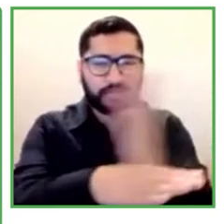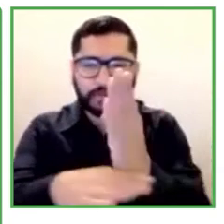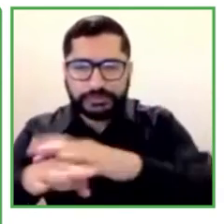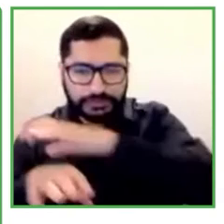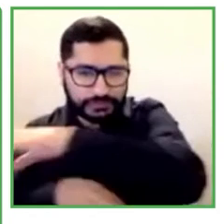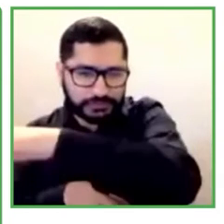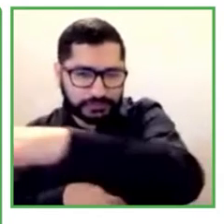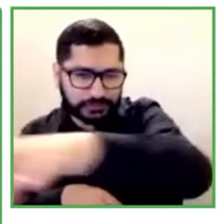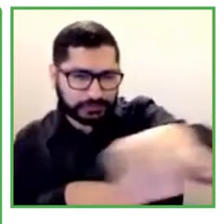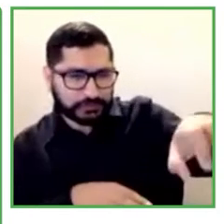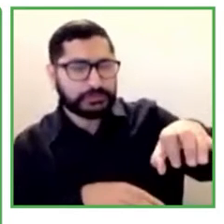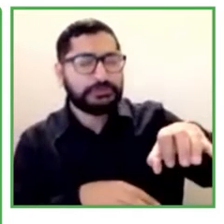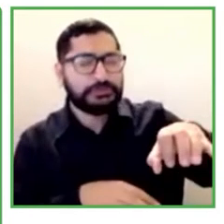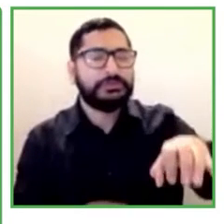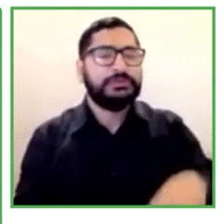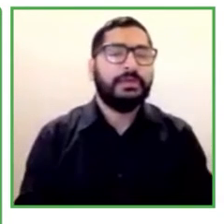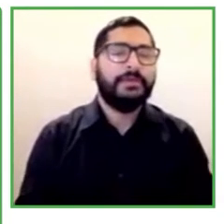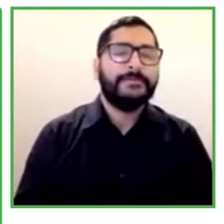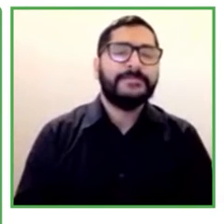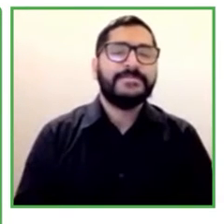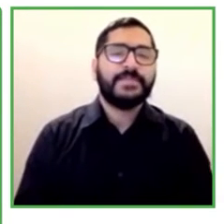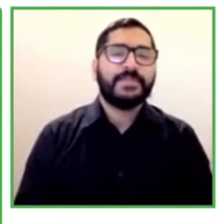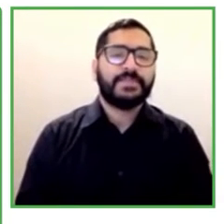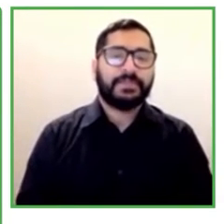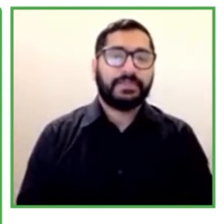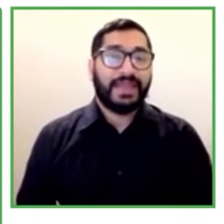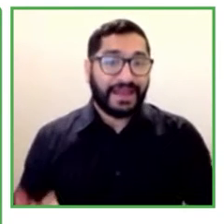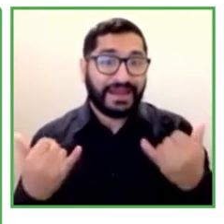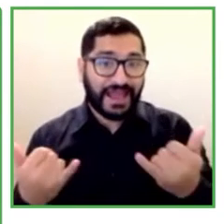Y vamos entonces a escuchar a Mena.